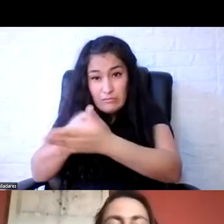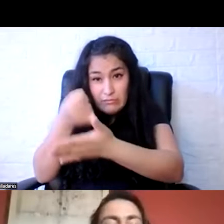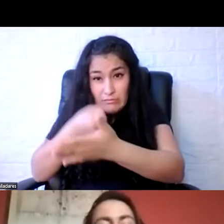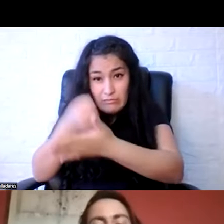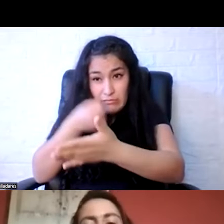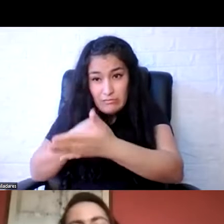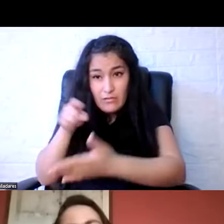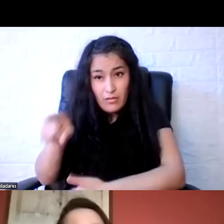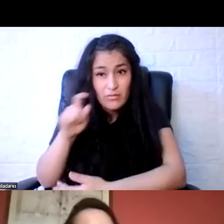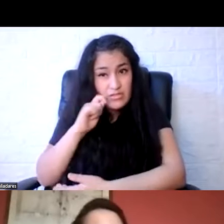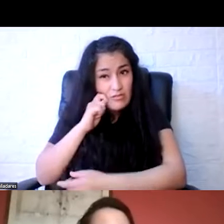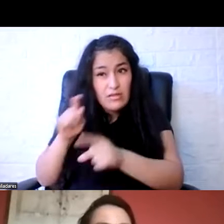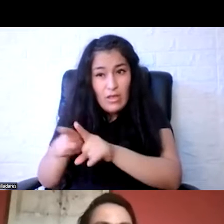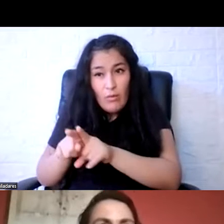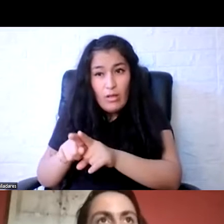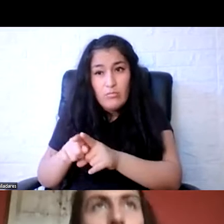salir de ese